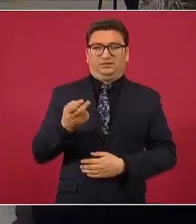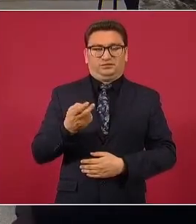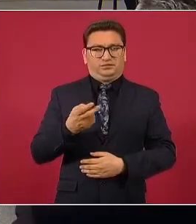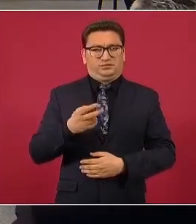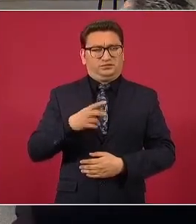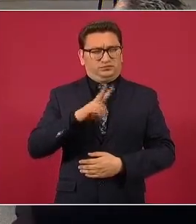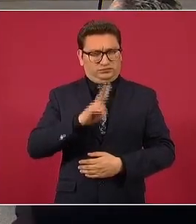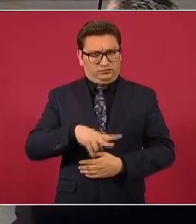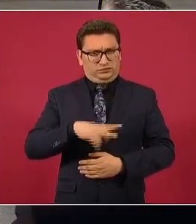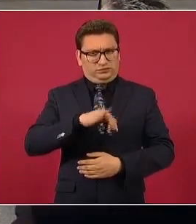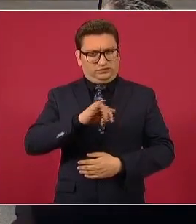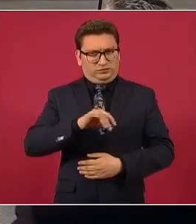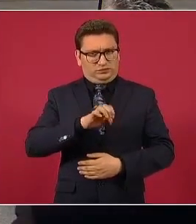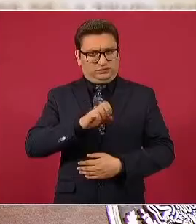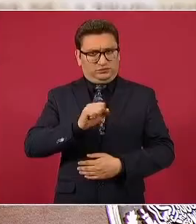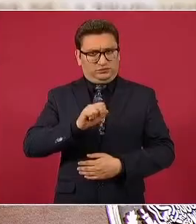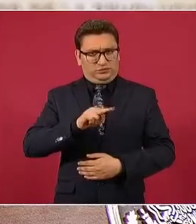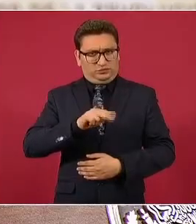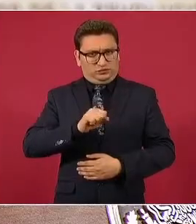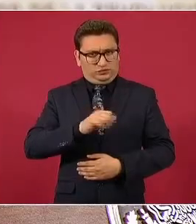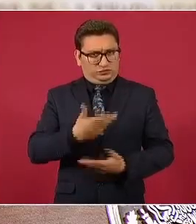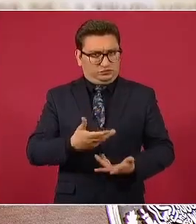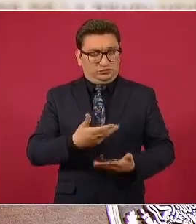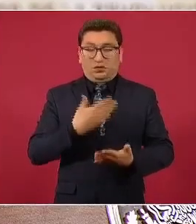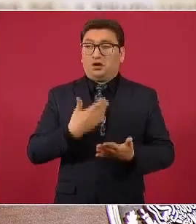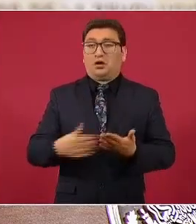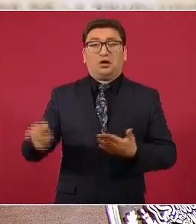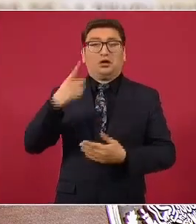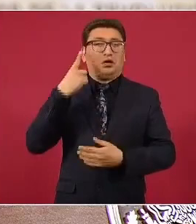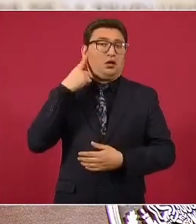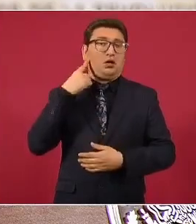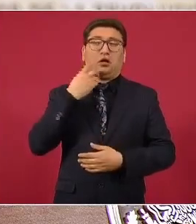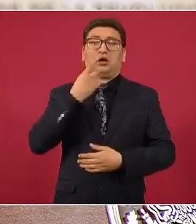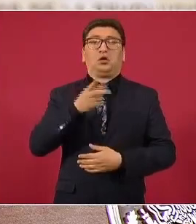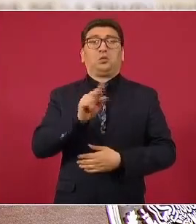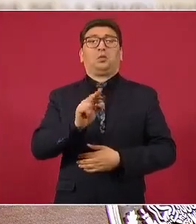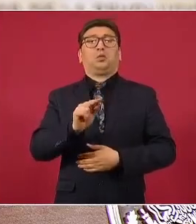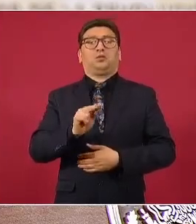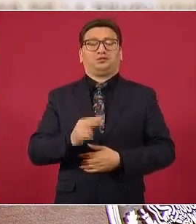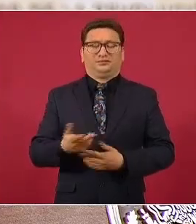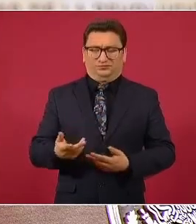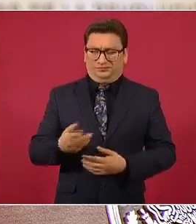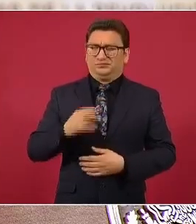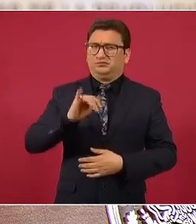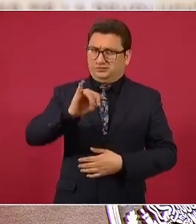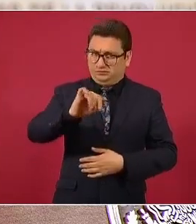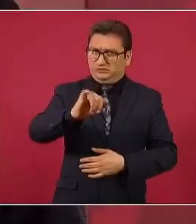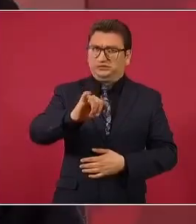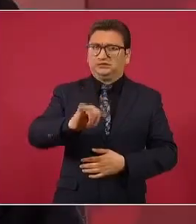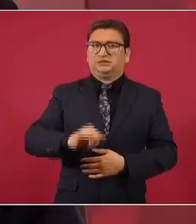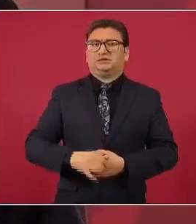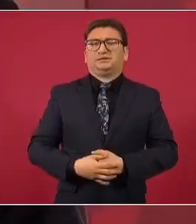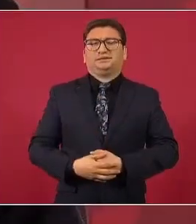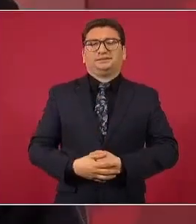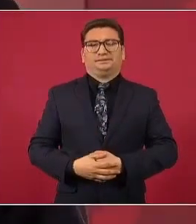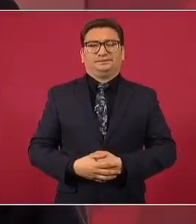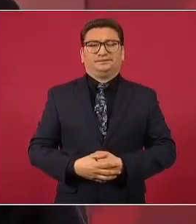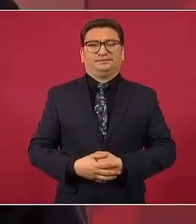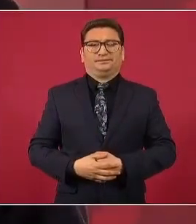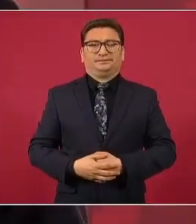Jesús, que ahora dicen que no. Pues sí,